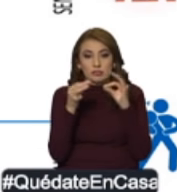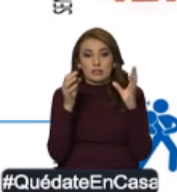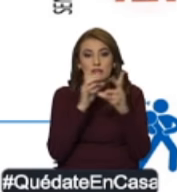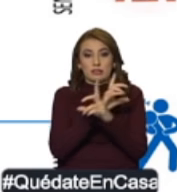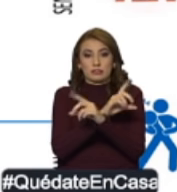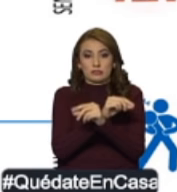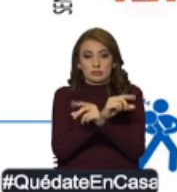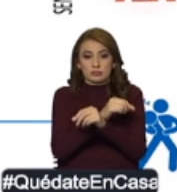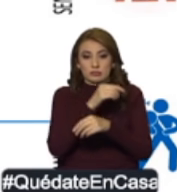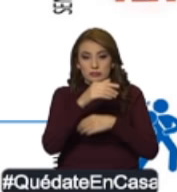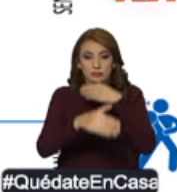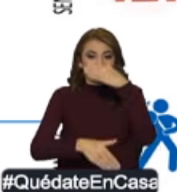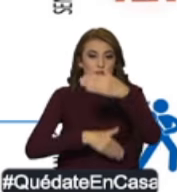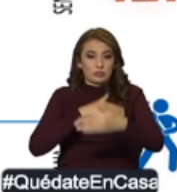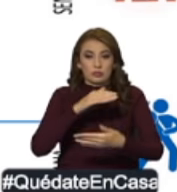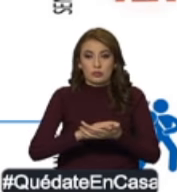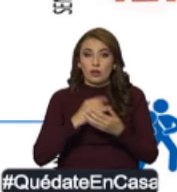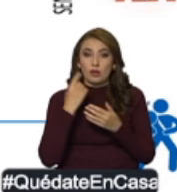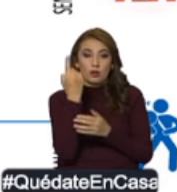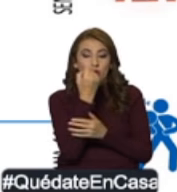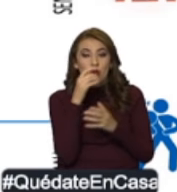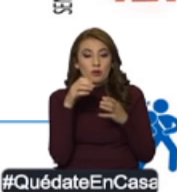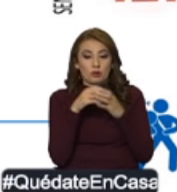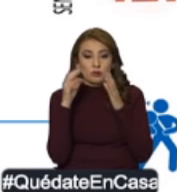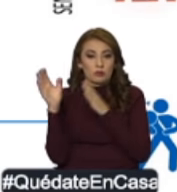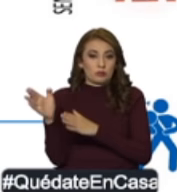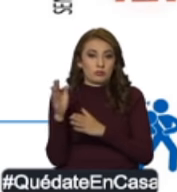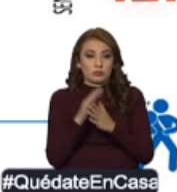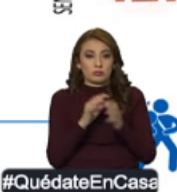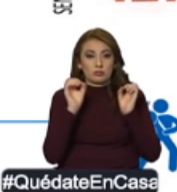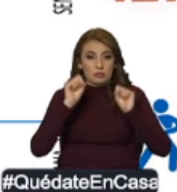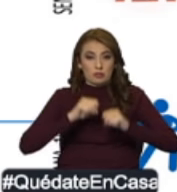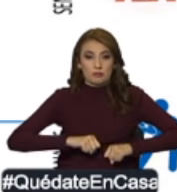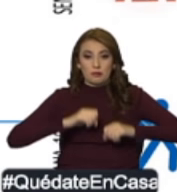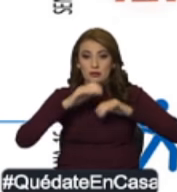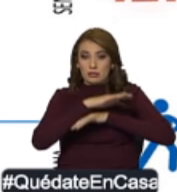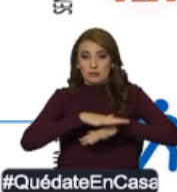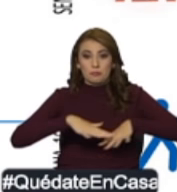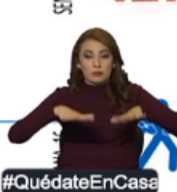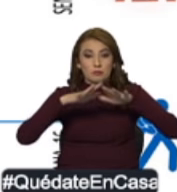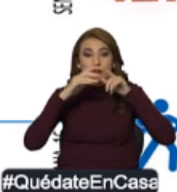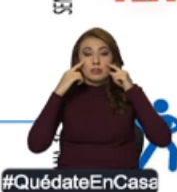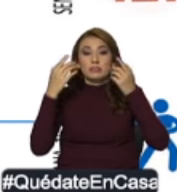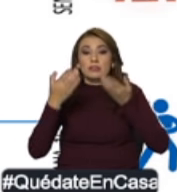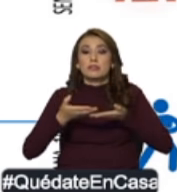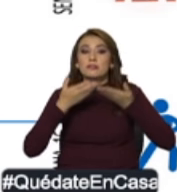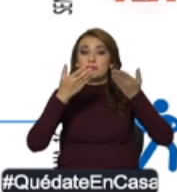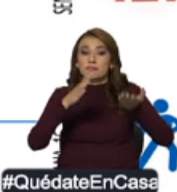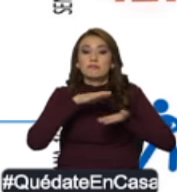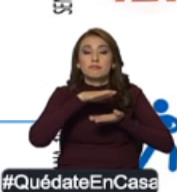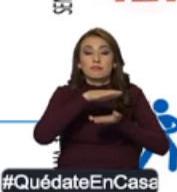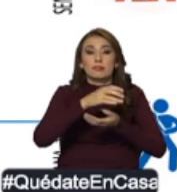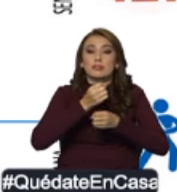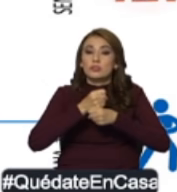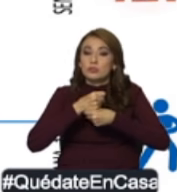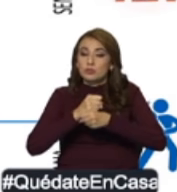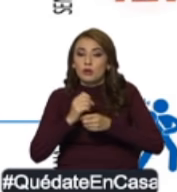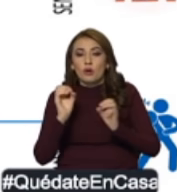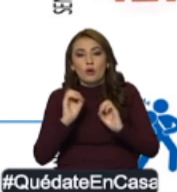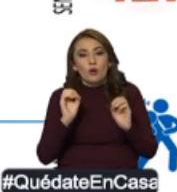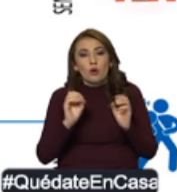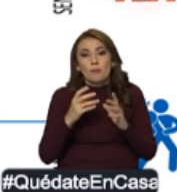web, a este internet oscuro, a esta posibilidad de hacer víctimas